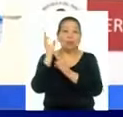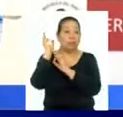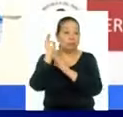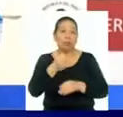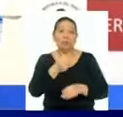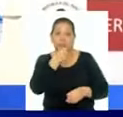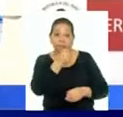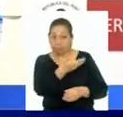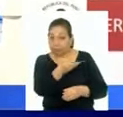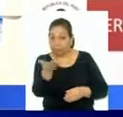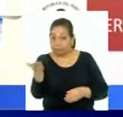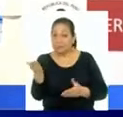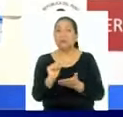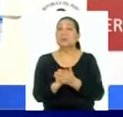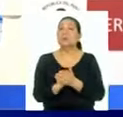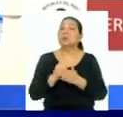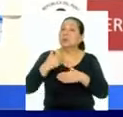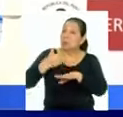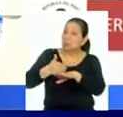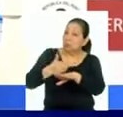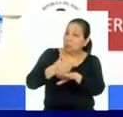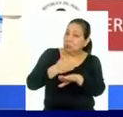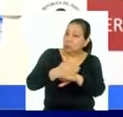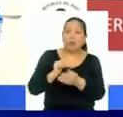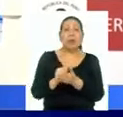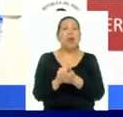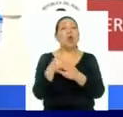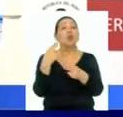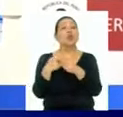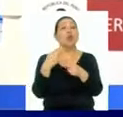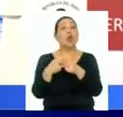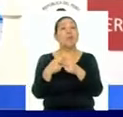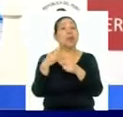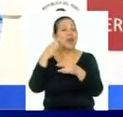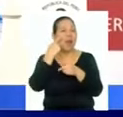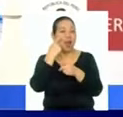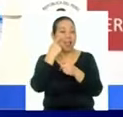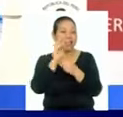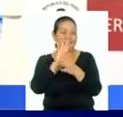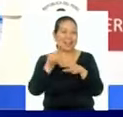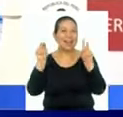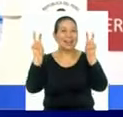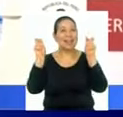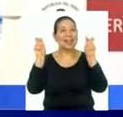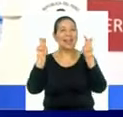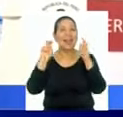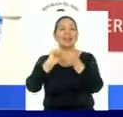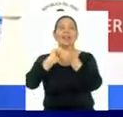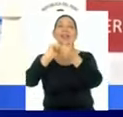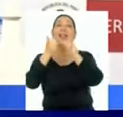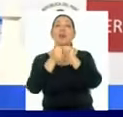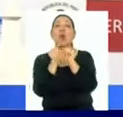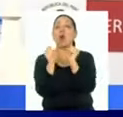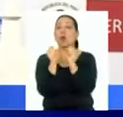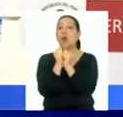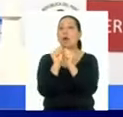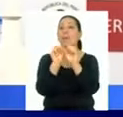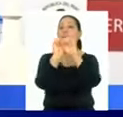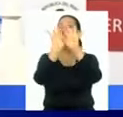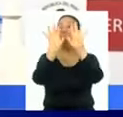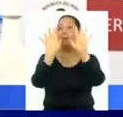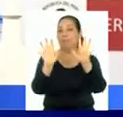de prensa, de un ciclo que se ha venido desarrollando, que se ha denominado y ya se conoce como transferencia con